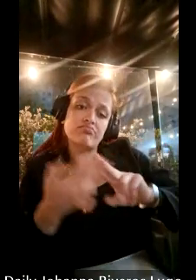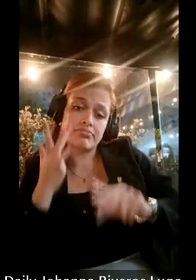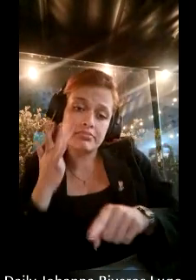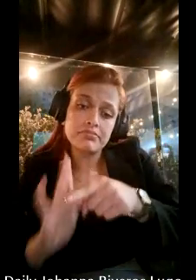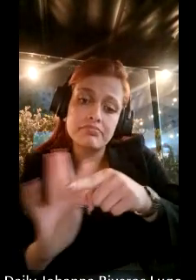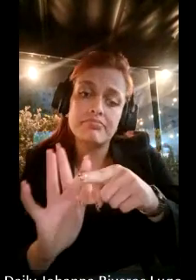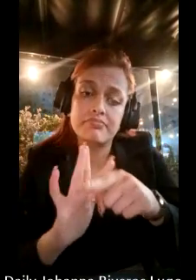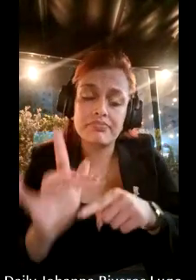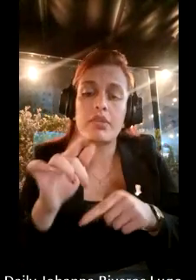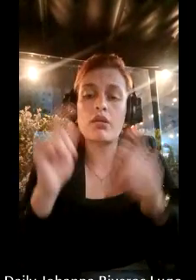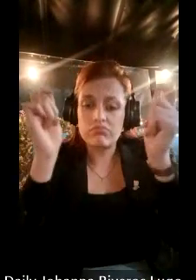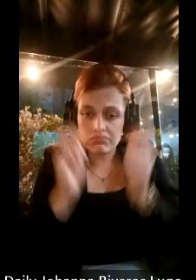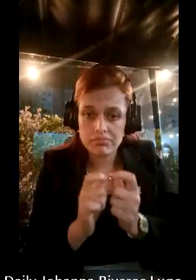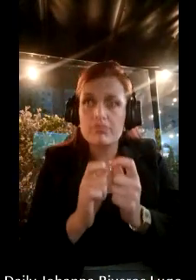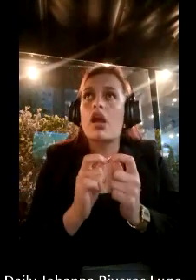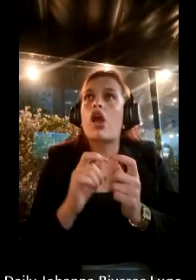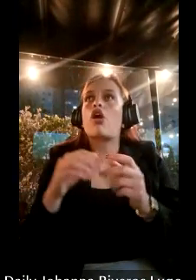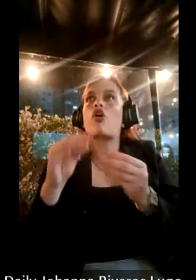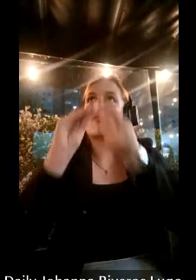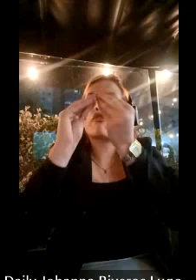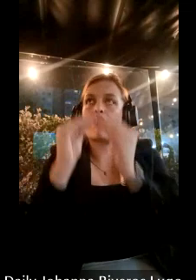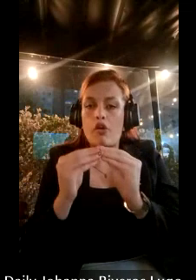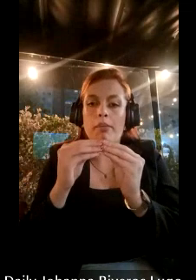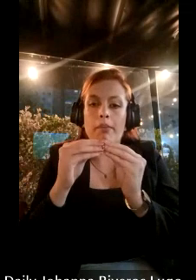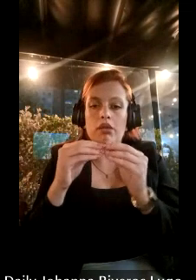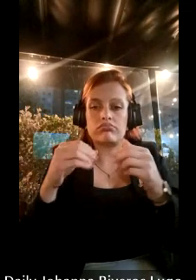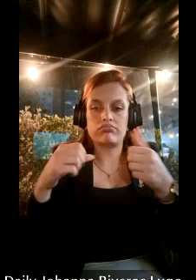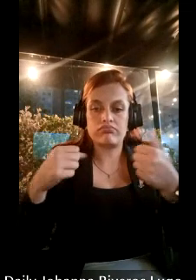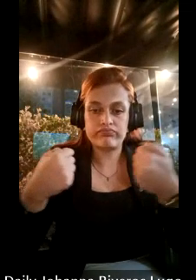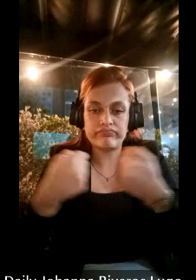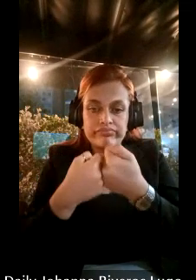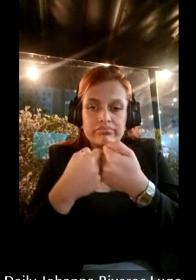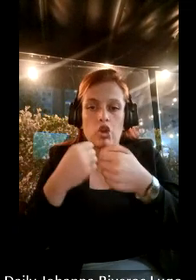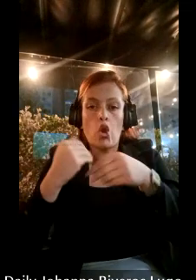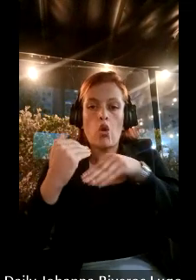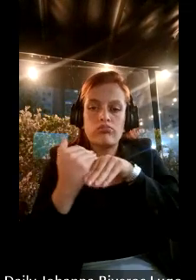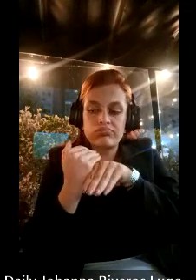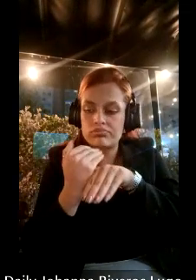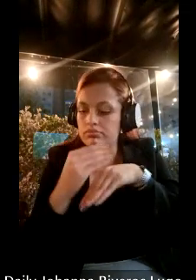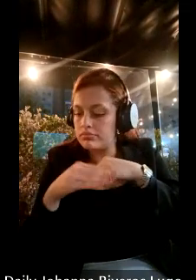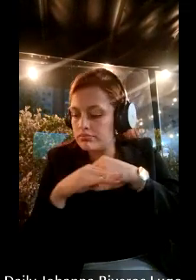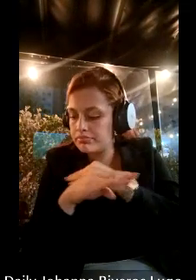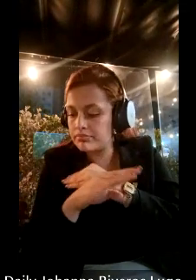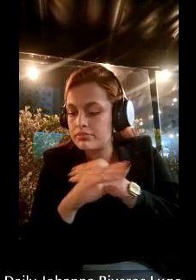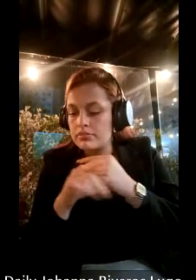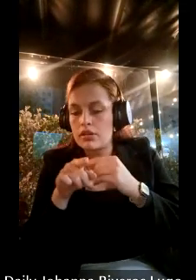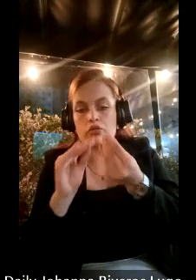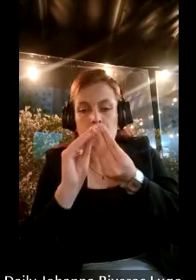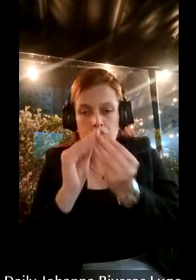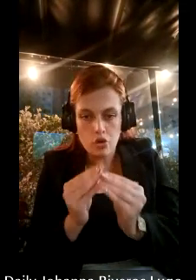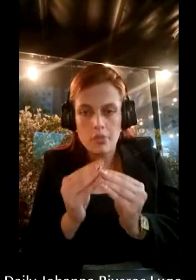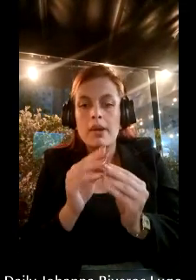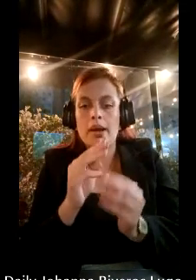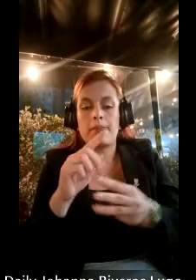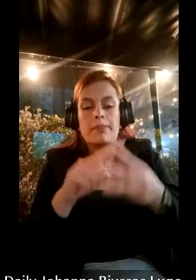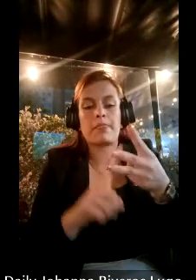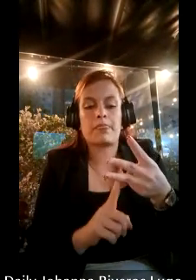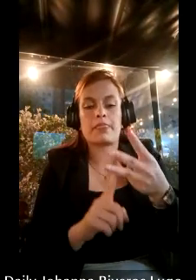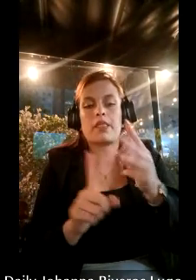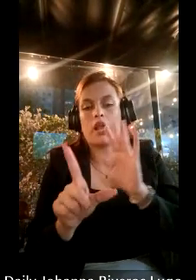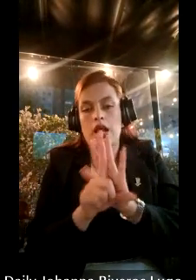la deformación o fricción que sufren los cuerpos. Entonces acá tenemos las tres leyes de Newton. La primera ley